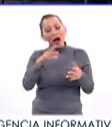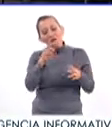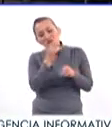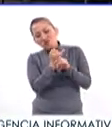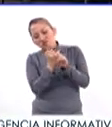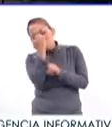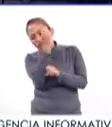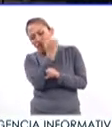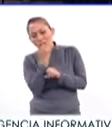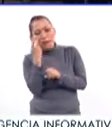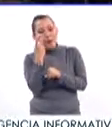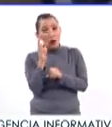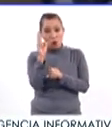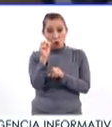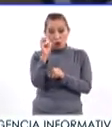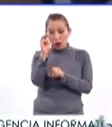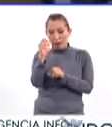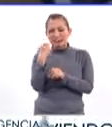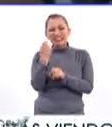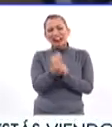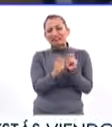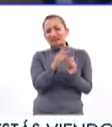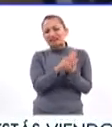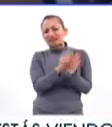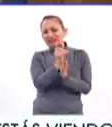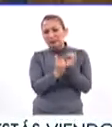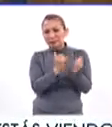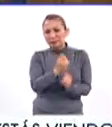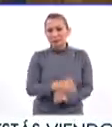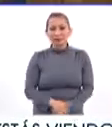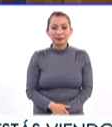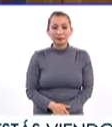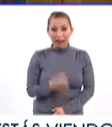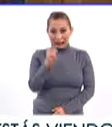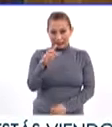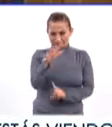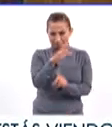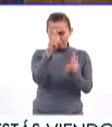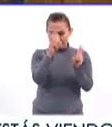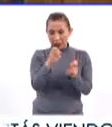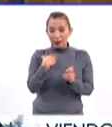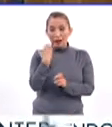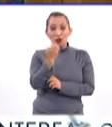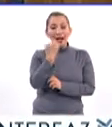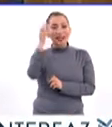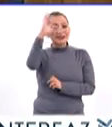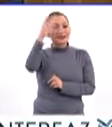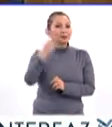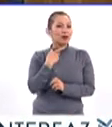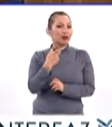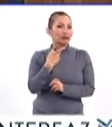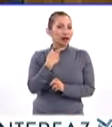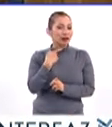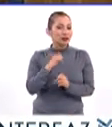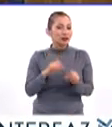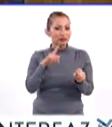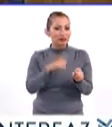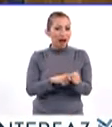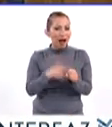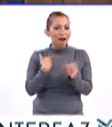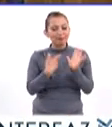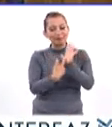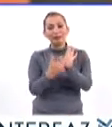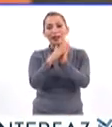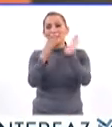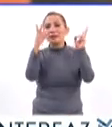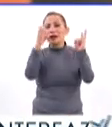de estudio importante en la Universidad Nacional Autónoma de México. En este contexto, en la Facultad de Ciencias Políticas y Sociales fue